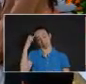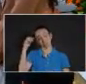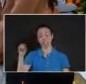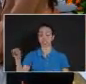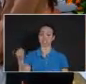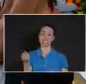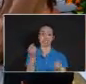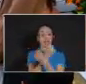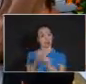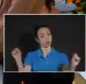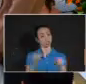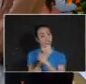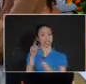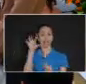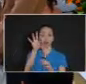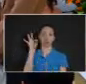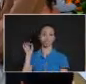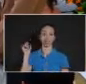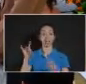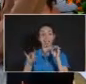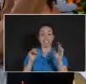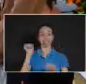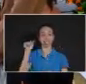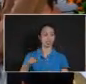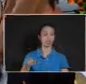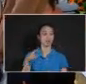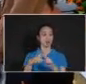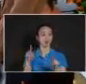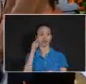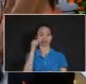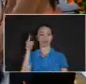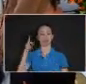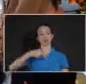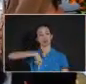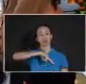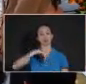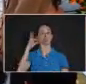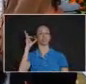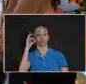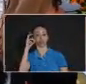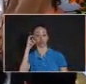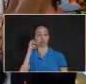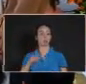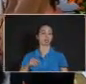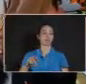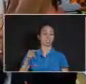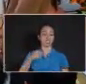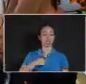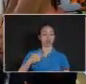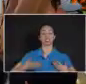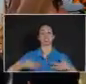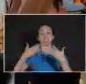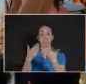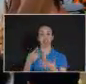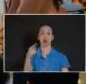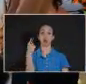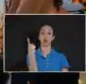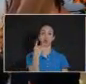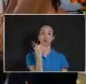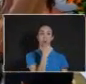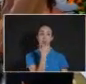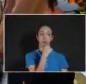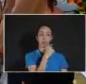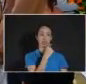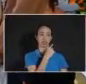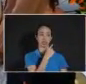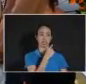deseos, esos anhelos, que el Señor los escuchó, que me dijo: no te daré a esa mujer, te daré a una mejor. Te